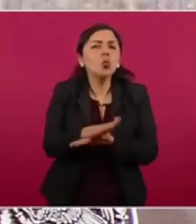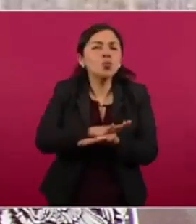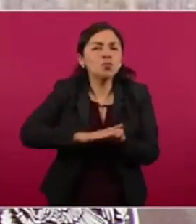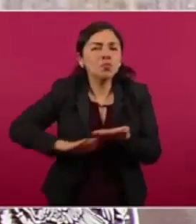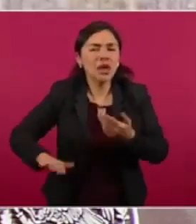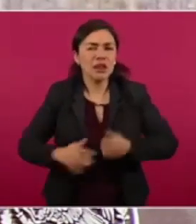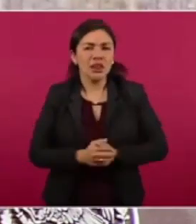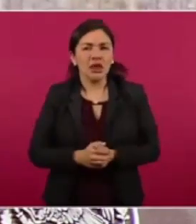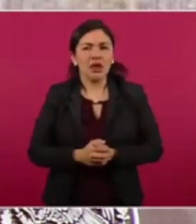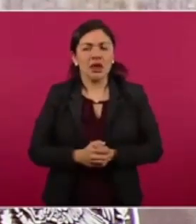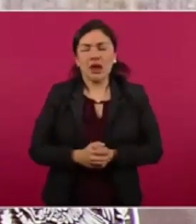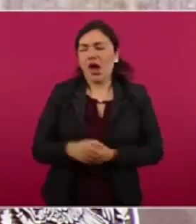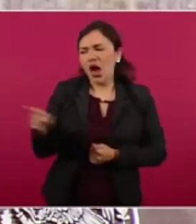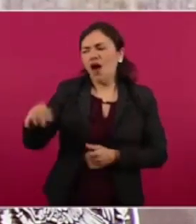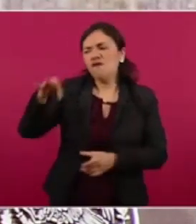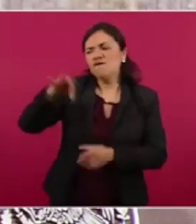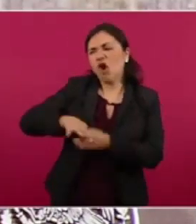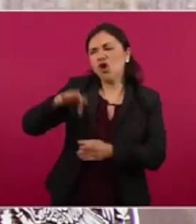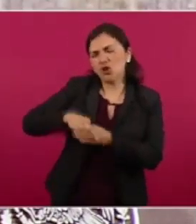que el voto